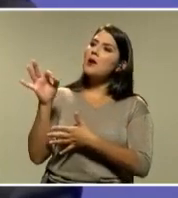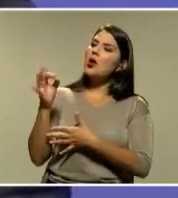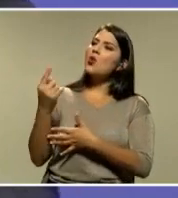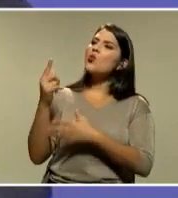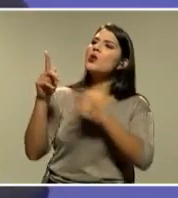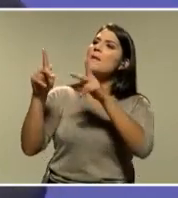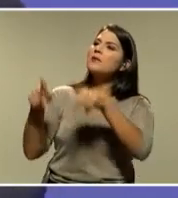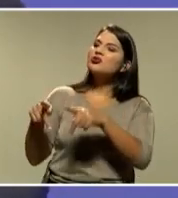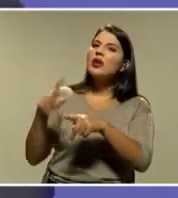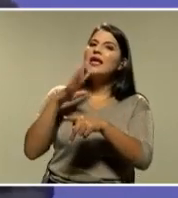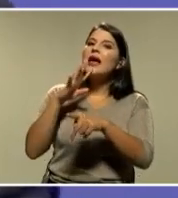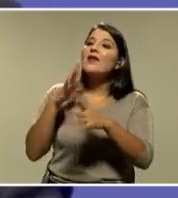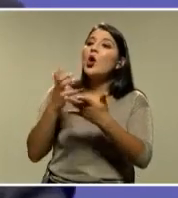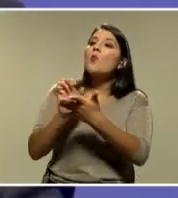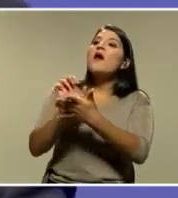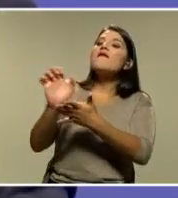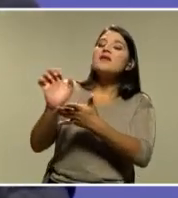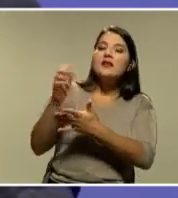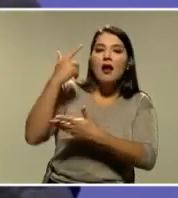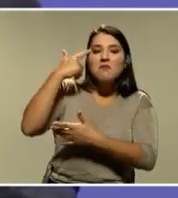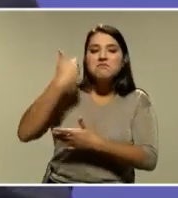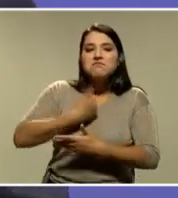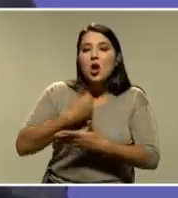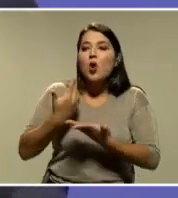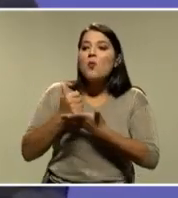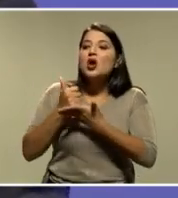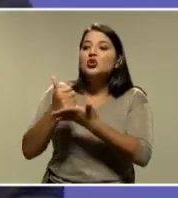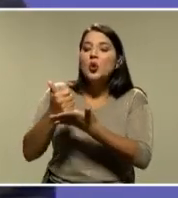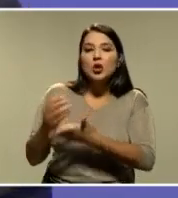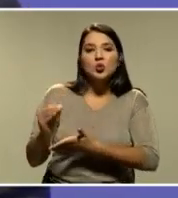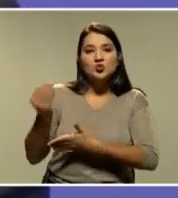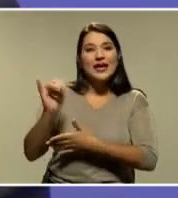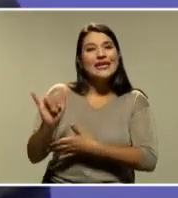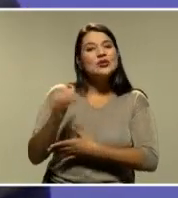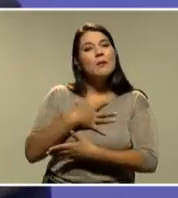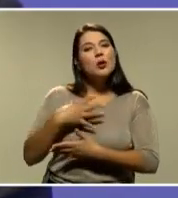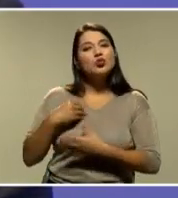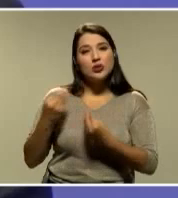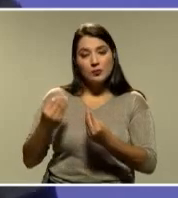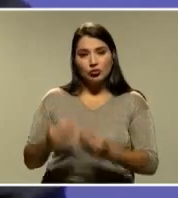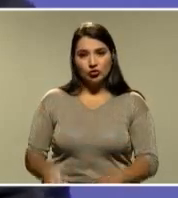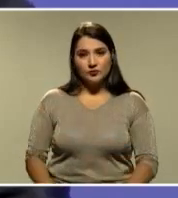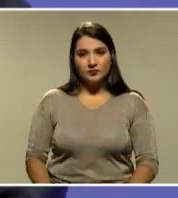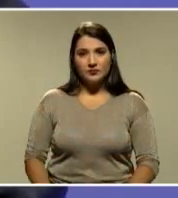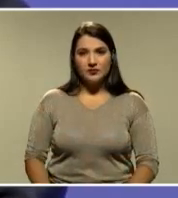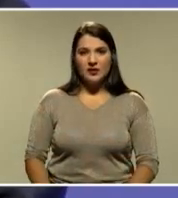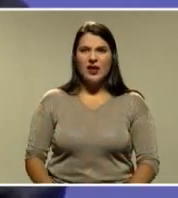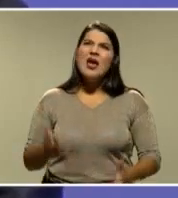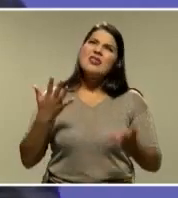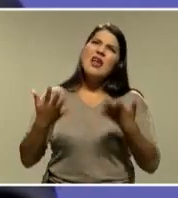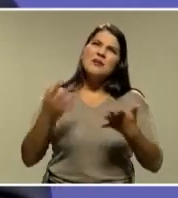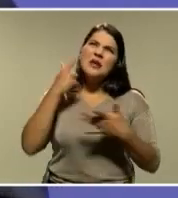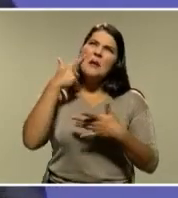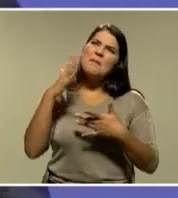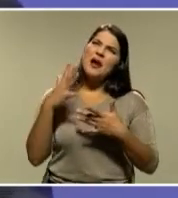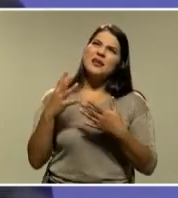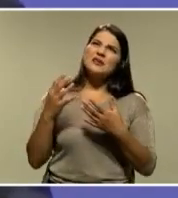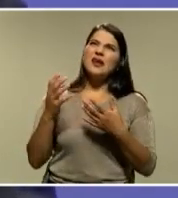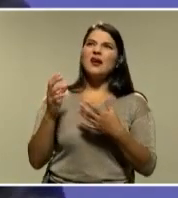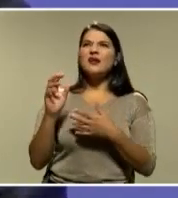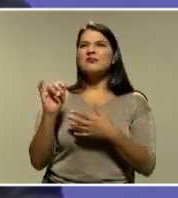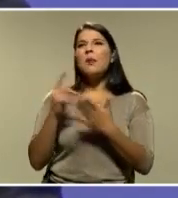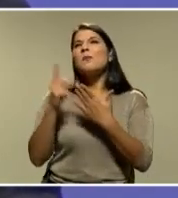cómo prevenir el suicidio, cómo ayudar a los adolescentes? Ese tipo de cosas a mí me gustan mucho. Parecerán muy revisteros, pero también son